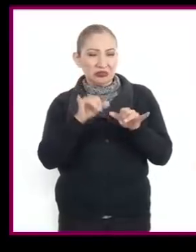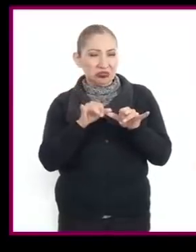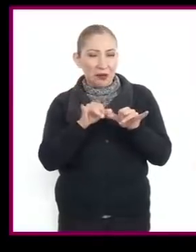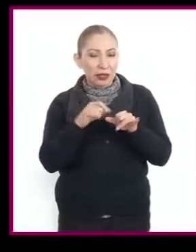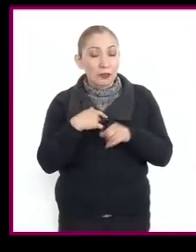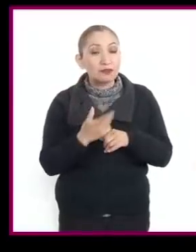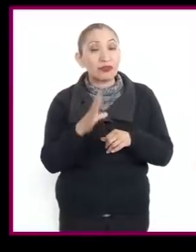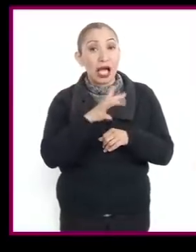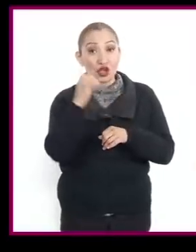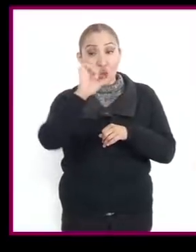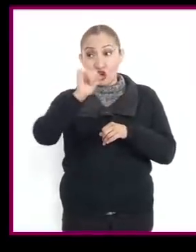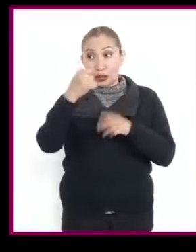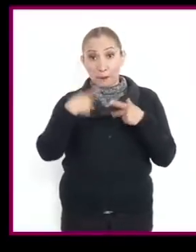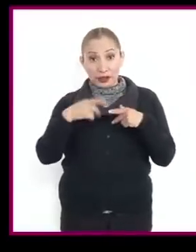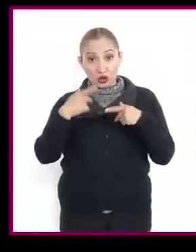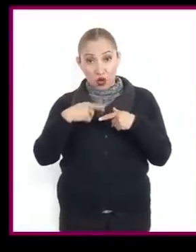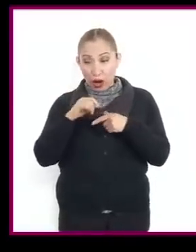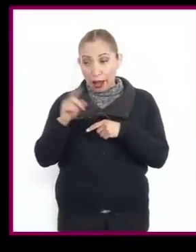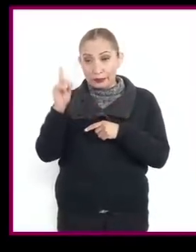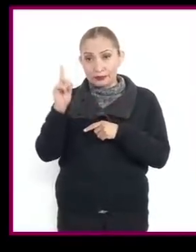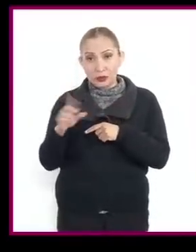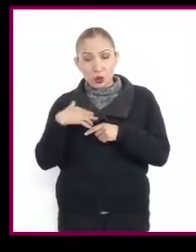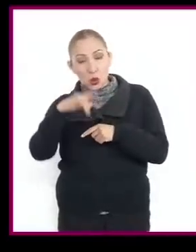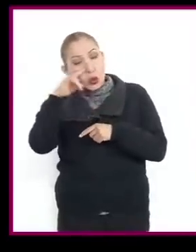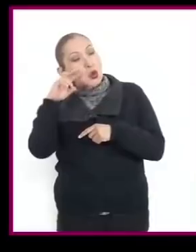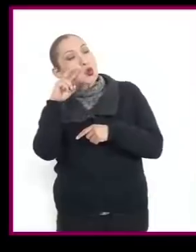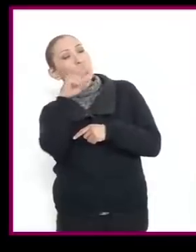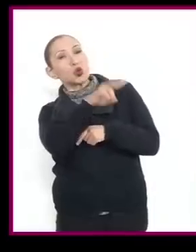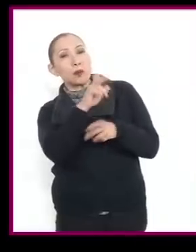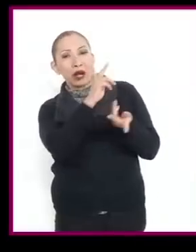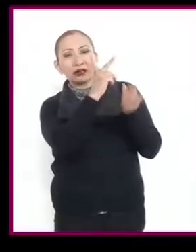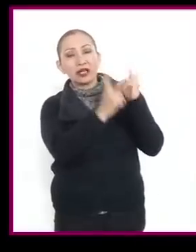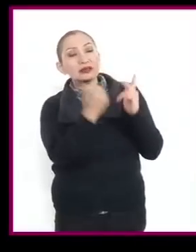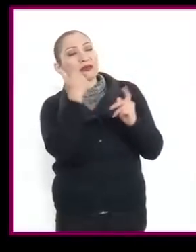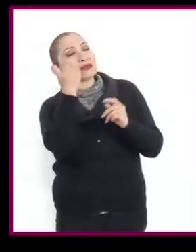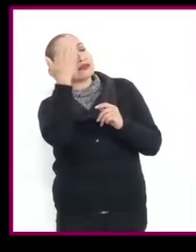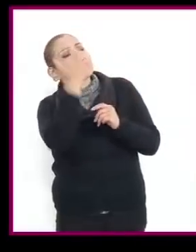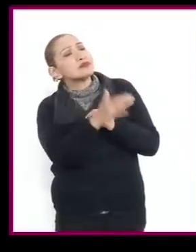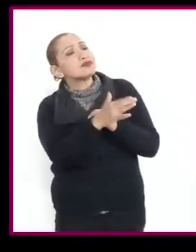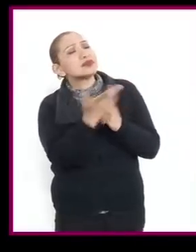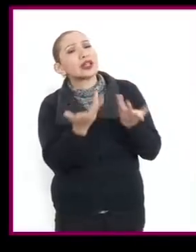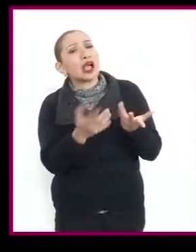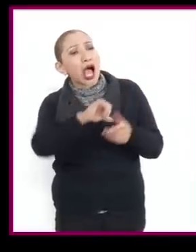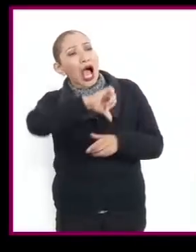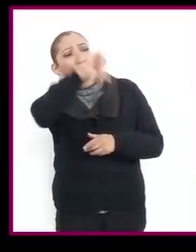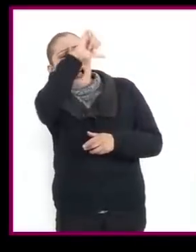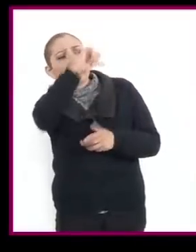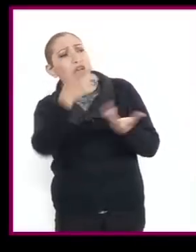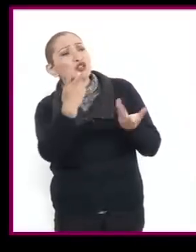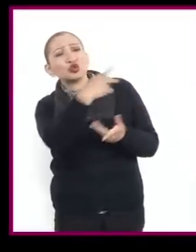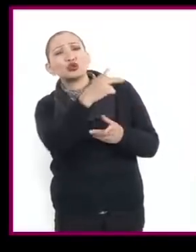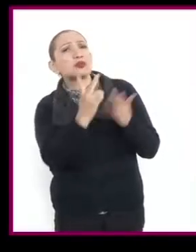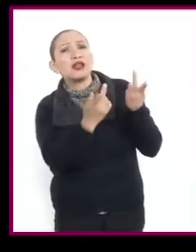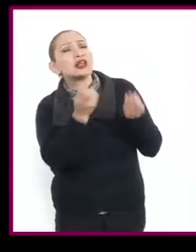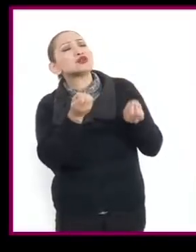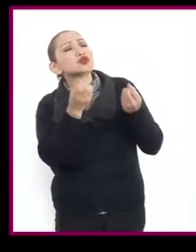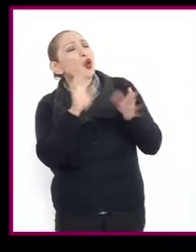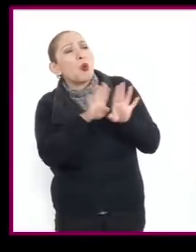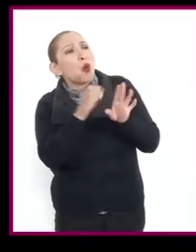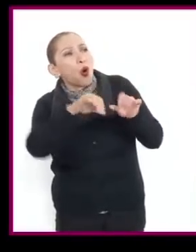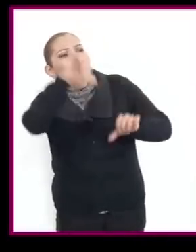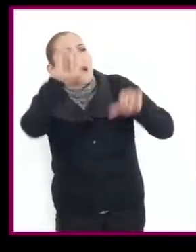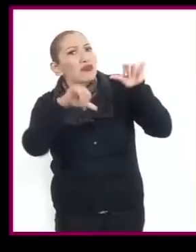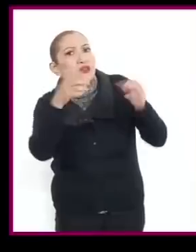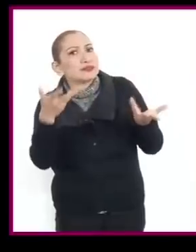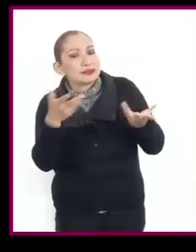que hay una persona en otro lugar donde no puede verlas, que quisiera saber qué tan altas son tus plantas. Y